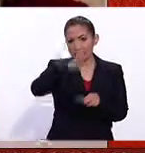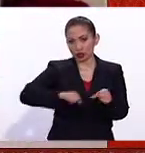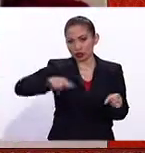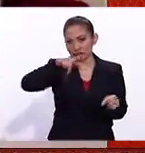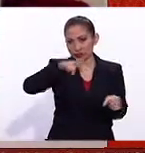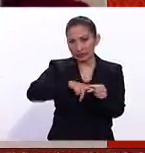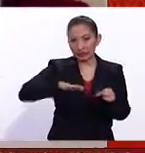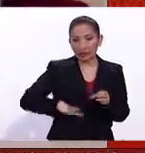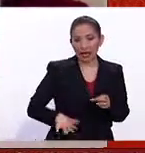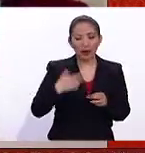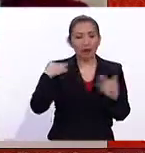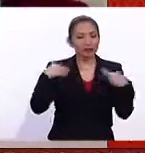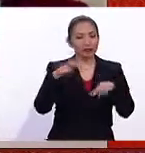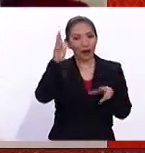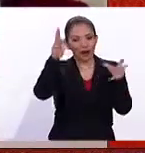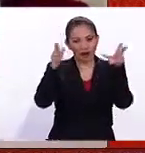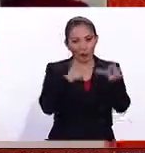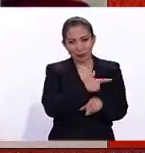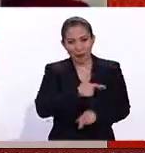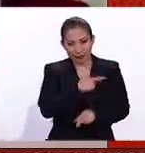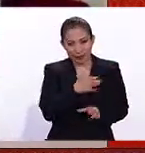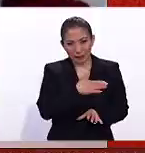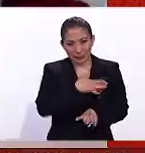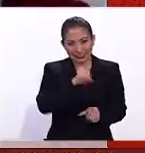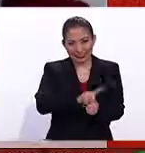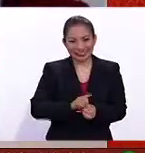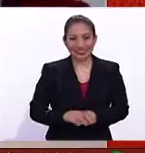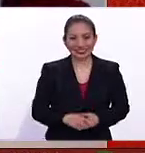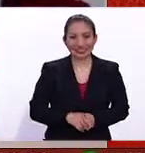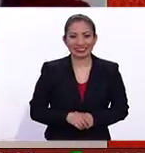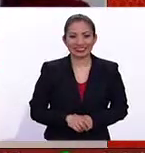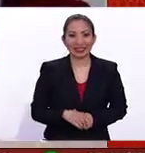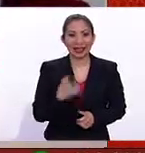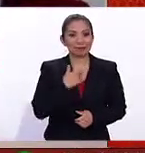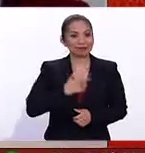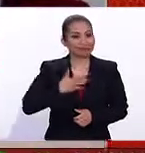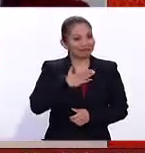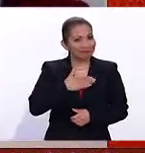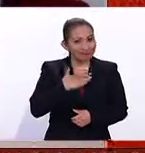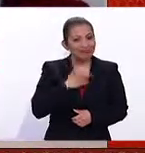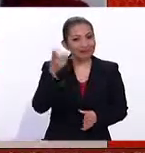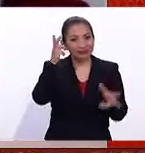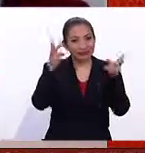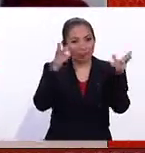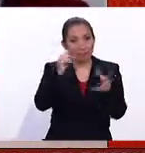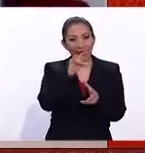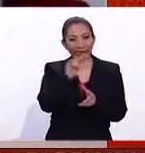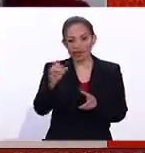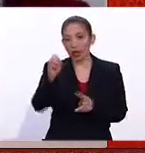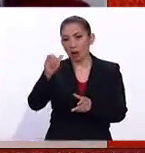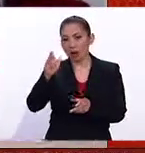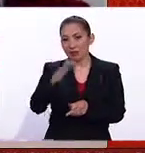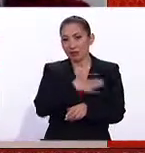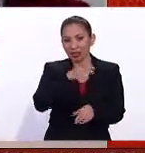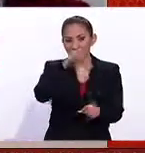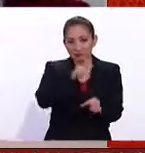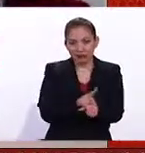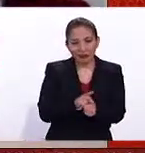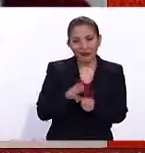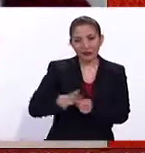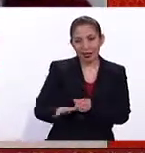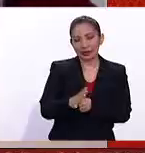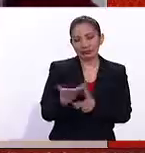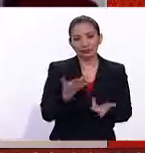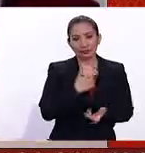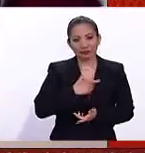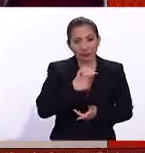Sociales. Maestro, qué gusto saludarlo también. Muy buenos días. Un placer saludarlos, Pati y Omar. Muy buenos días. Pues